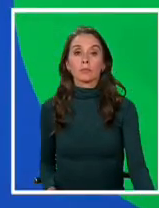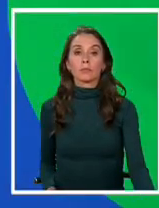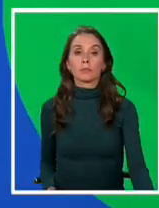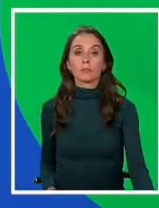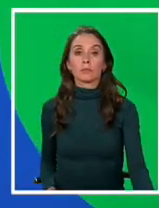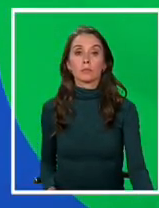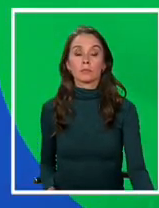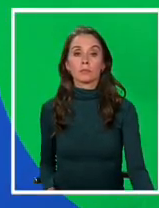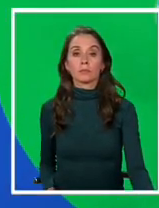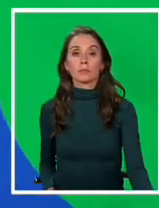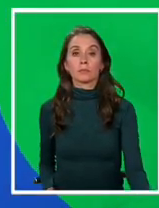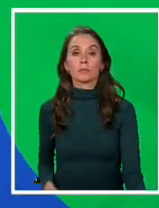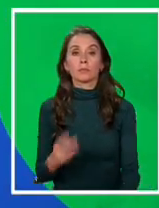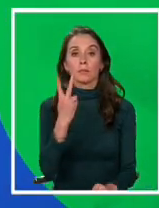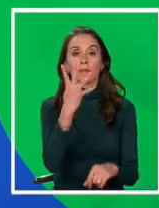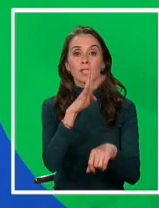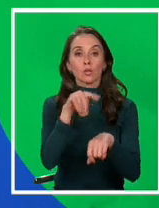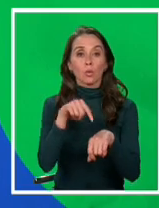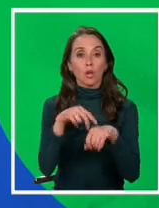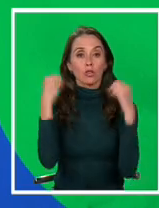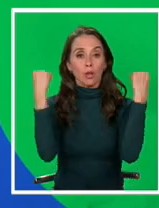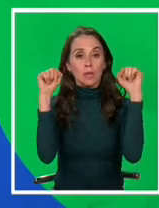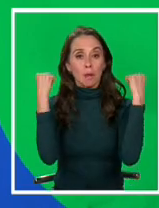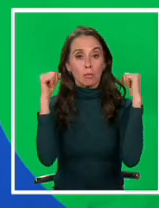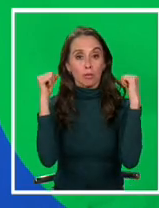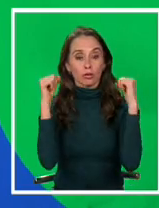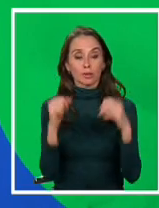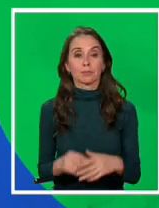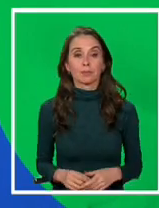espérenos 24 horas